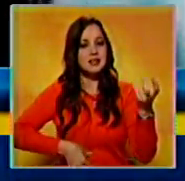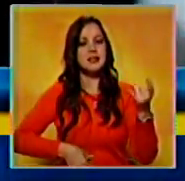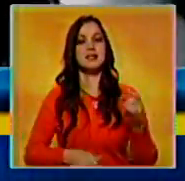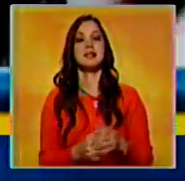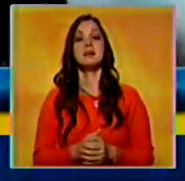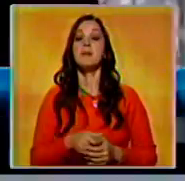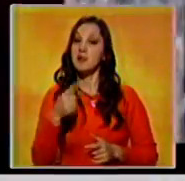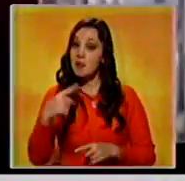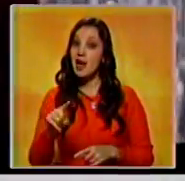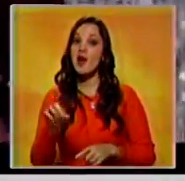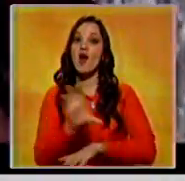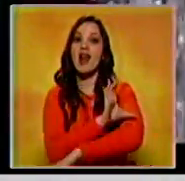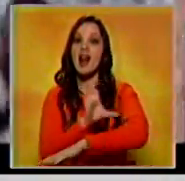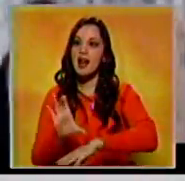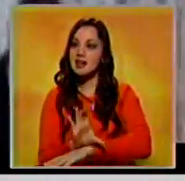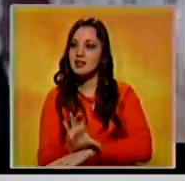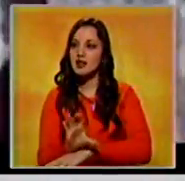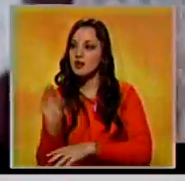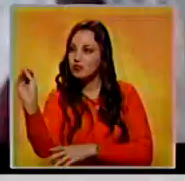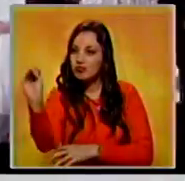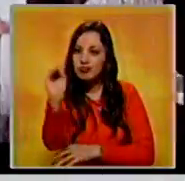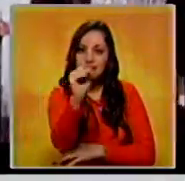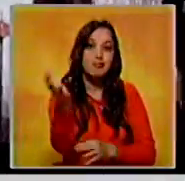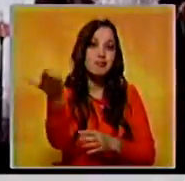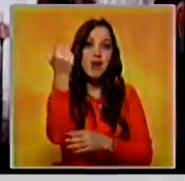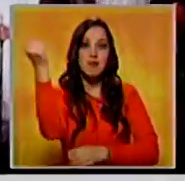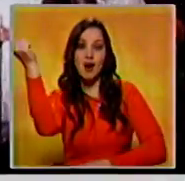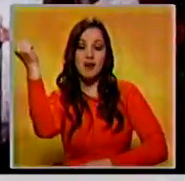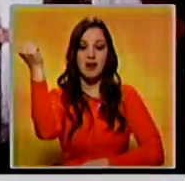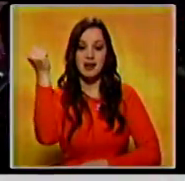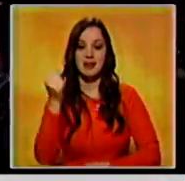canciones dejen de llamar a la gente a la pista a bailar.